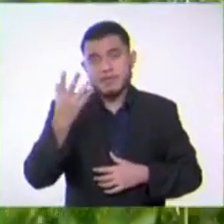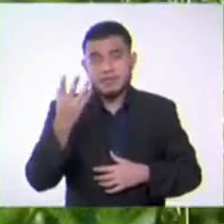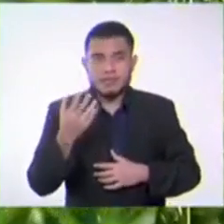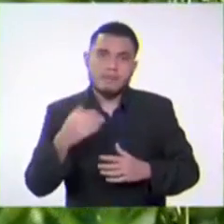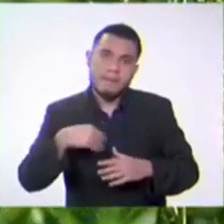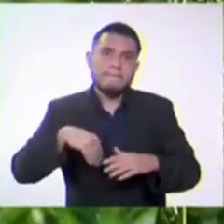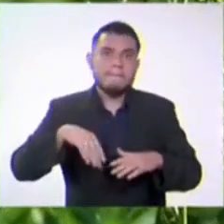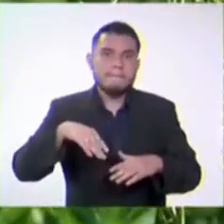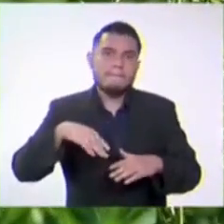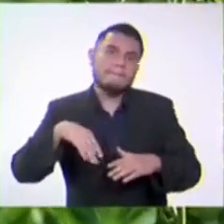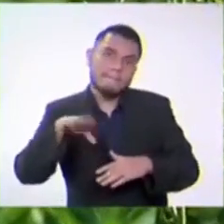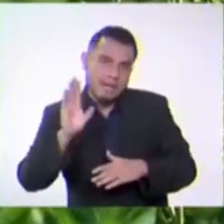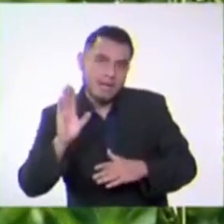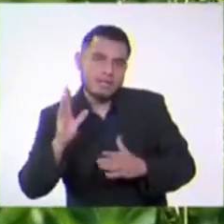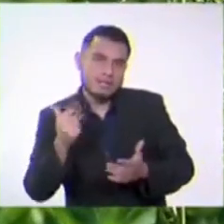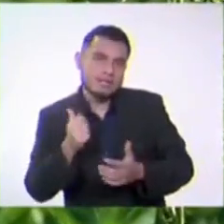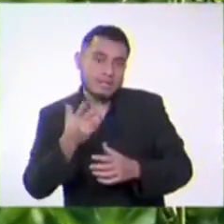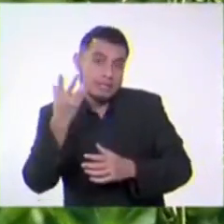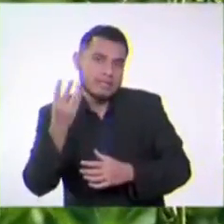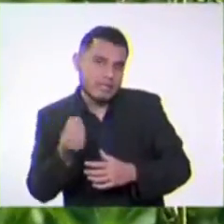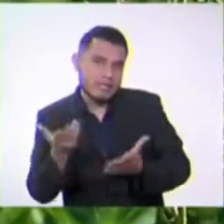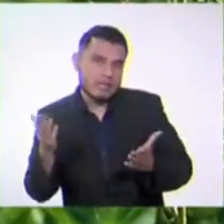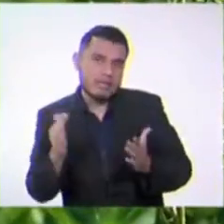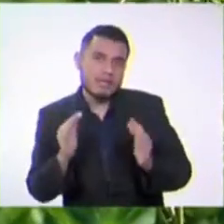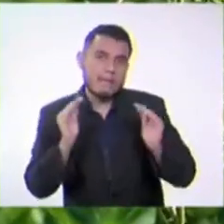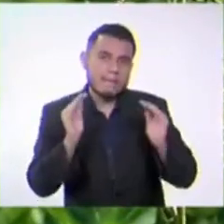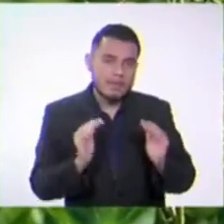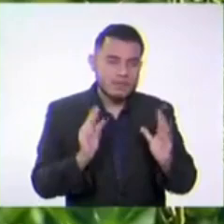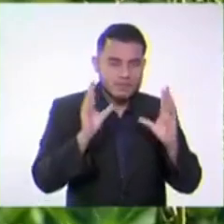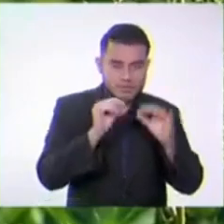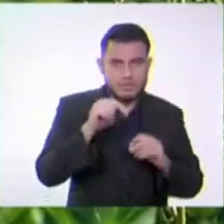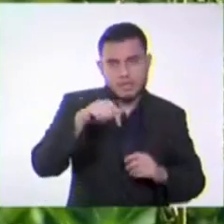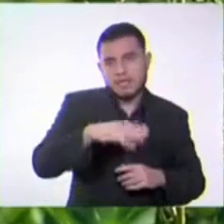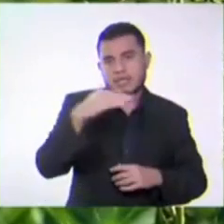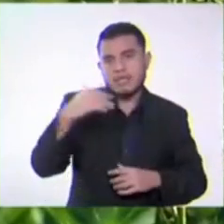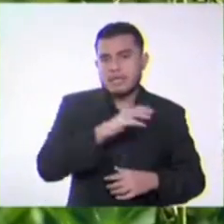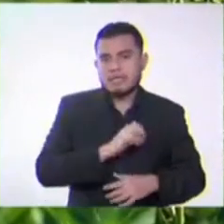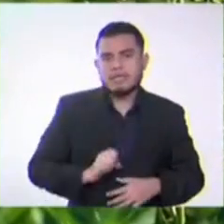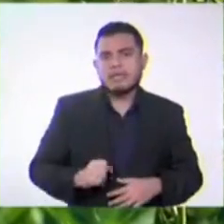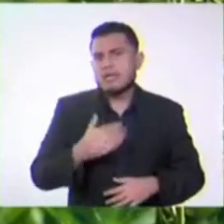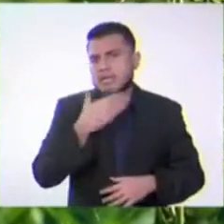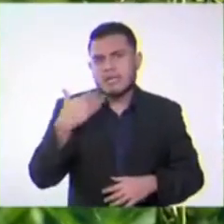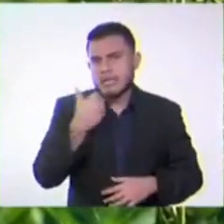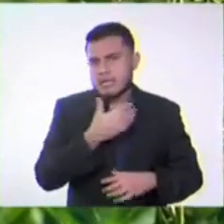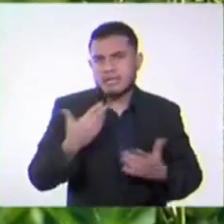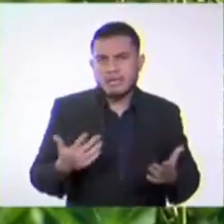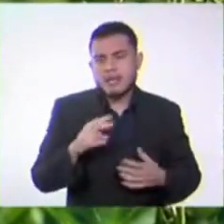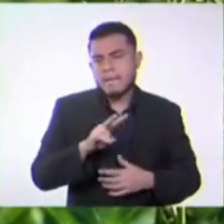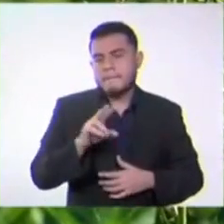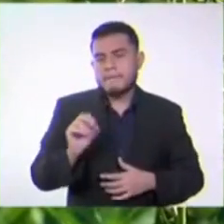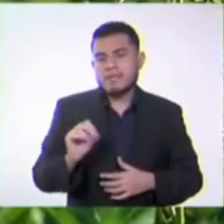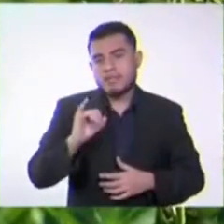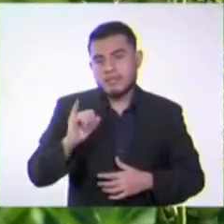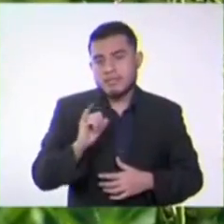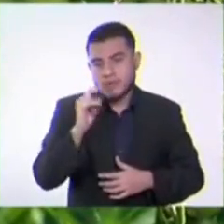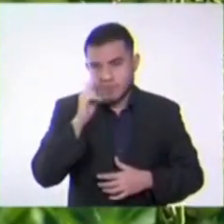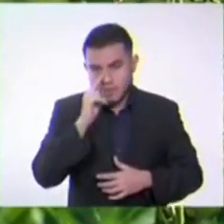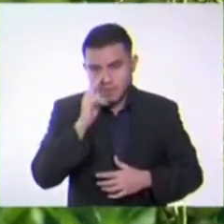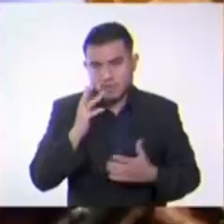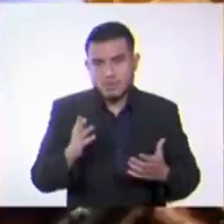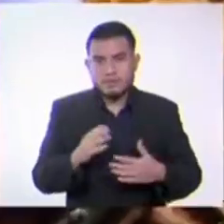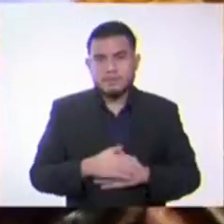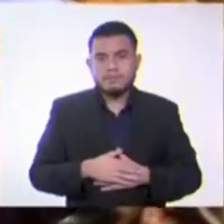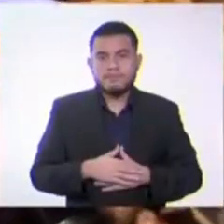noche. ¿Qué ocurre en El Salvador? En El Salvador, por las épocas del 20 de junio, y